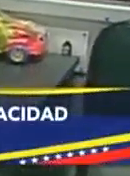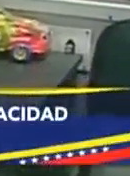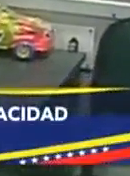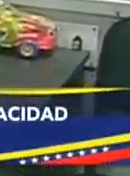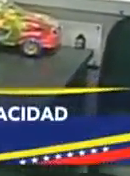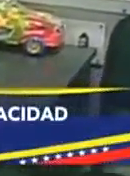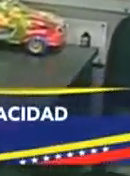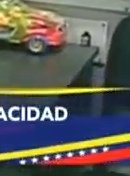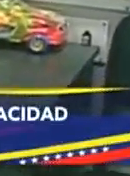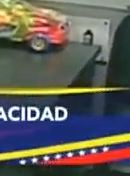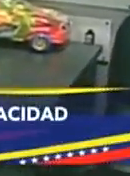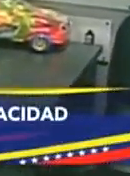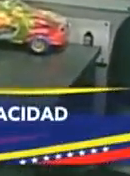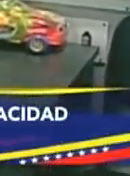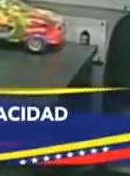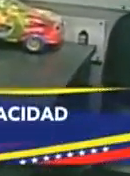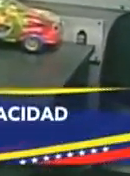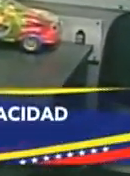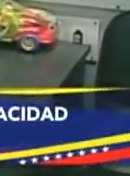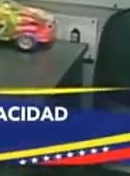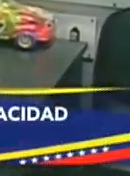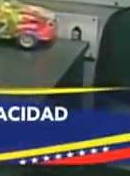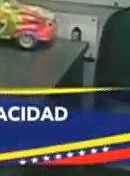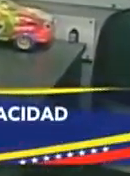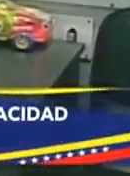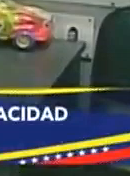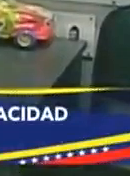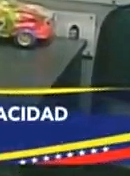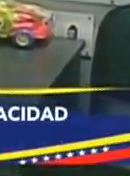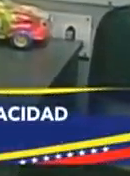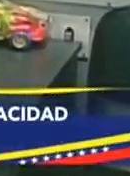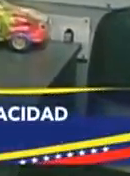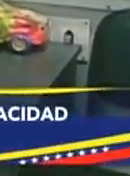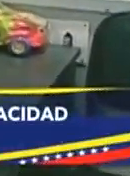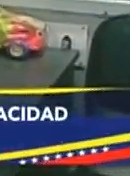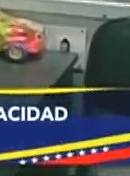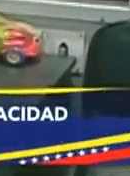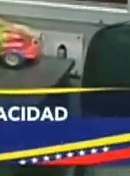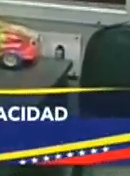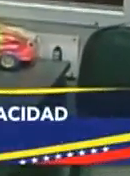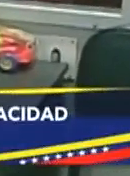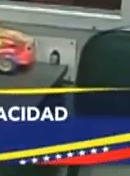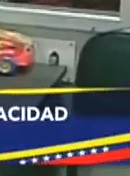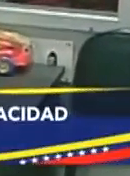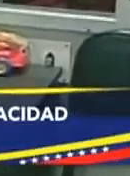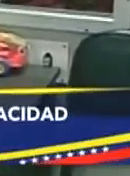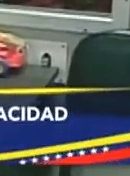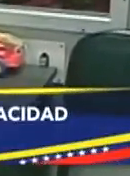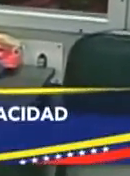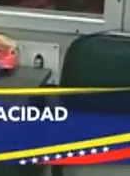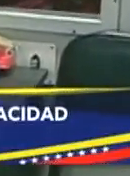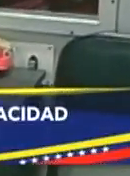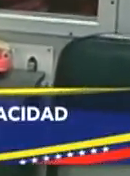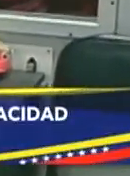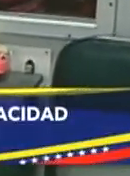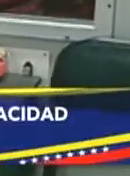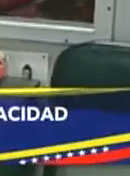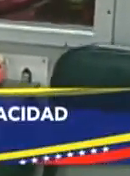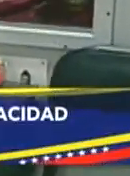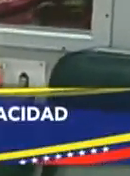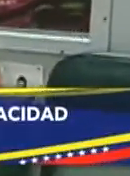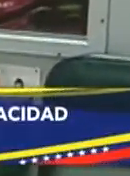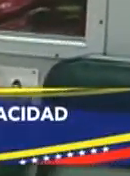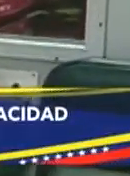que decirlo, cada servicio en una clínica privada, en un sector privado, presidente, estamos hablando de más de